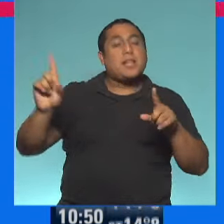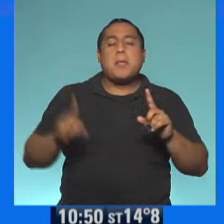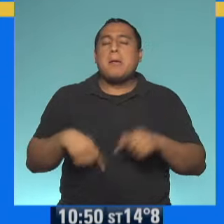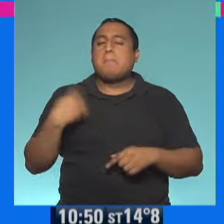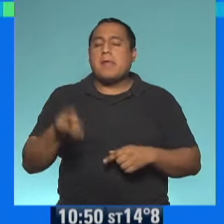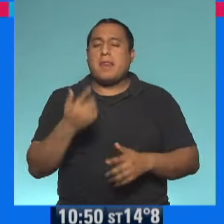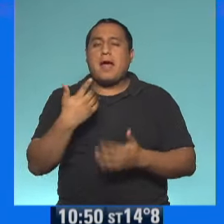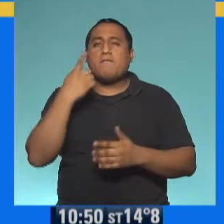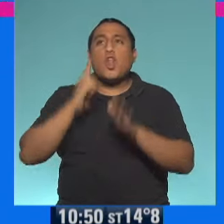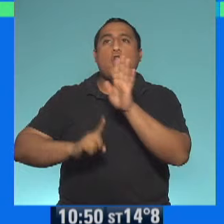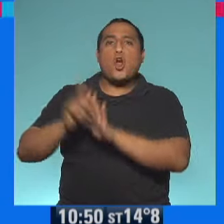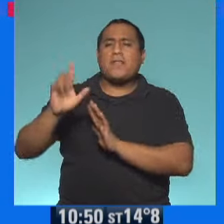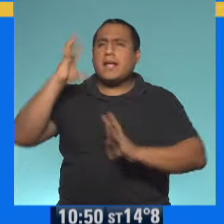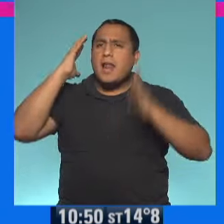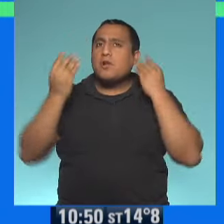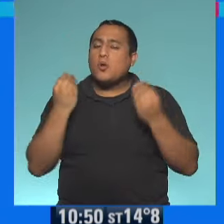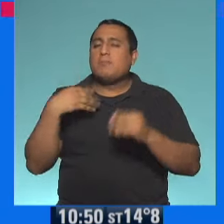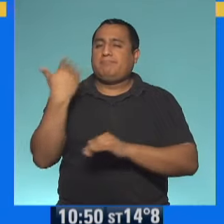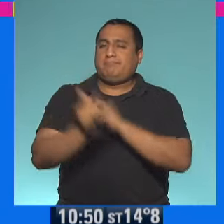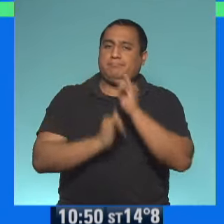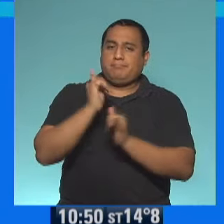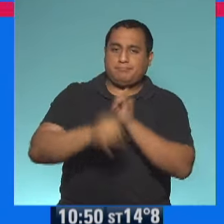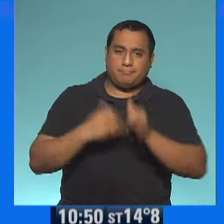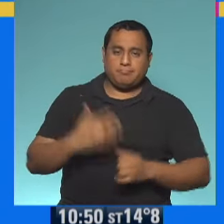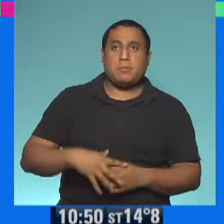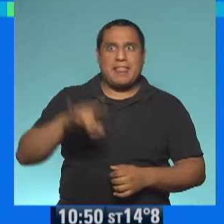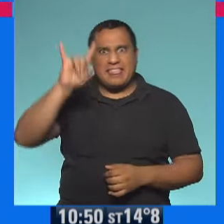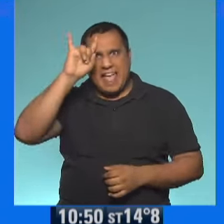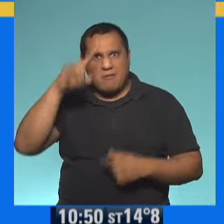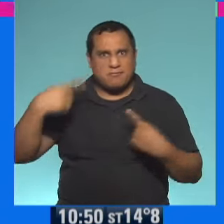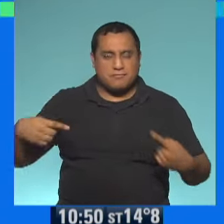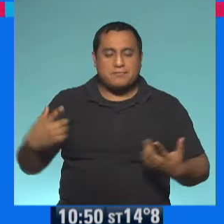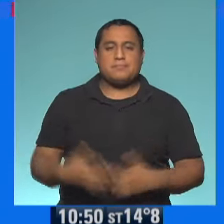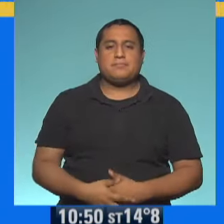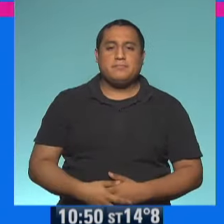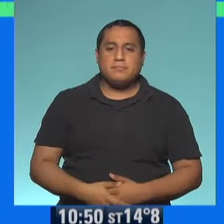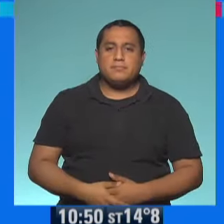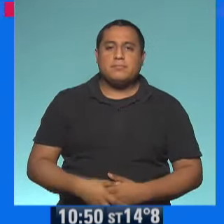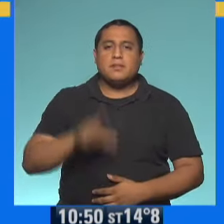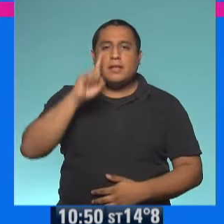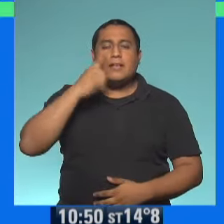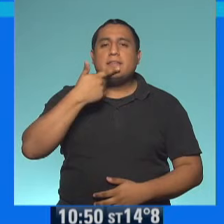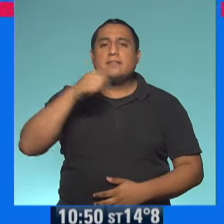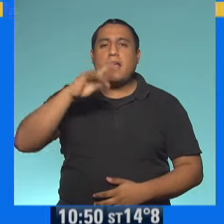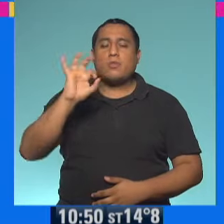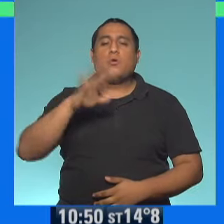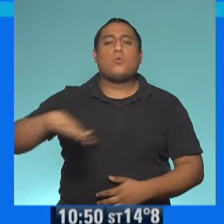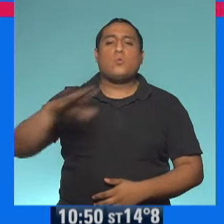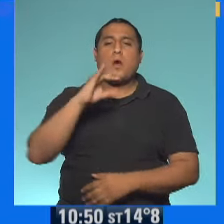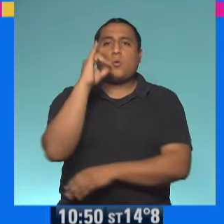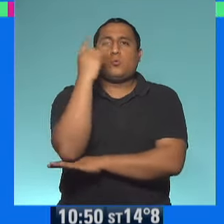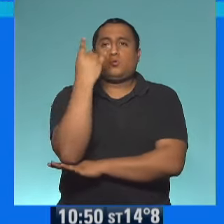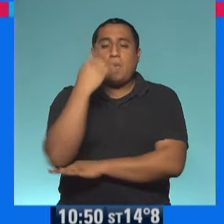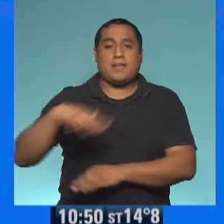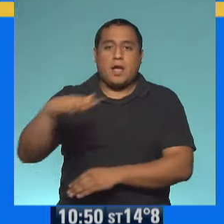a ocupar de los carnavales mañana del norte de nuestro país. El carnaval del norte con su diablito. Con el diablillo. Bien. Lisandro de Ushuaia también,